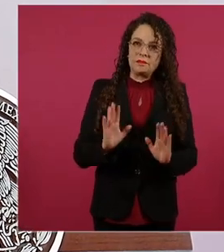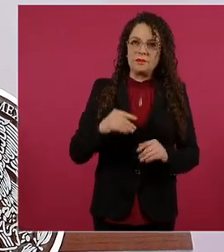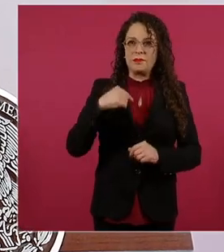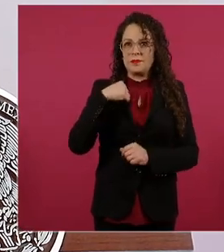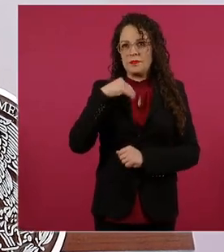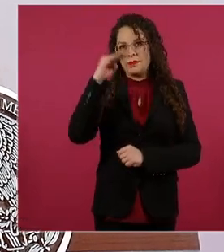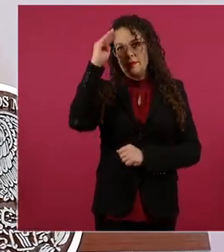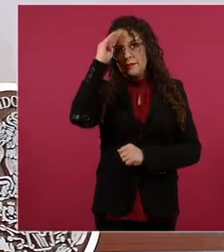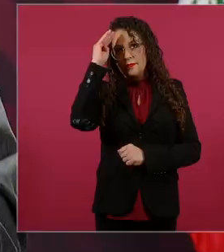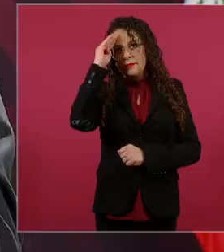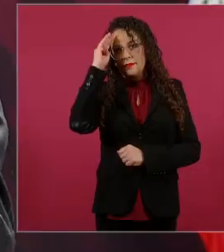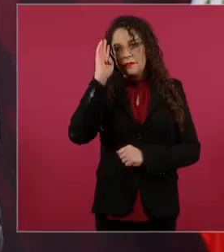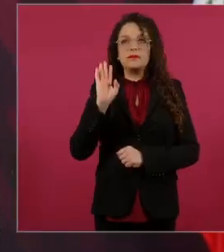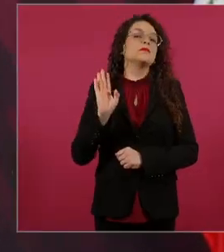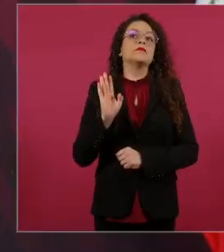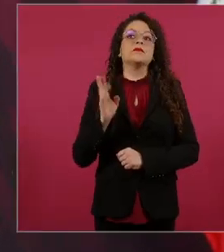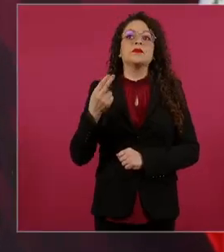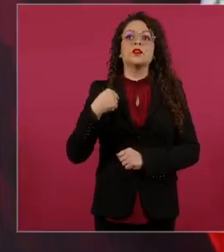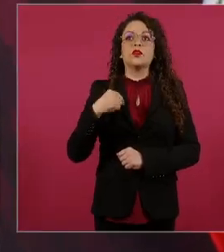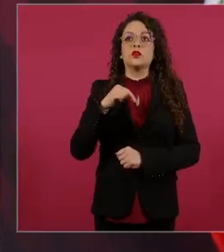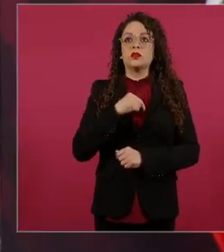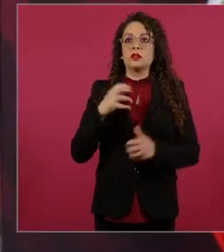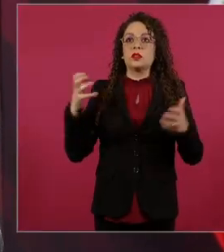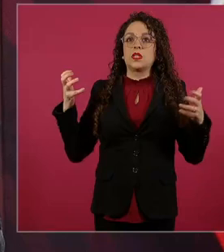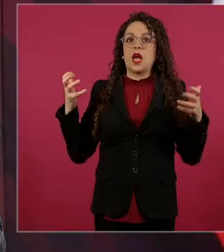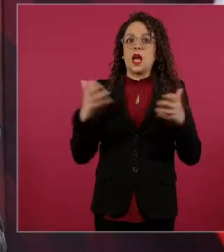Lo que estábamos Haciendo